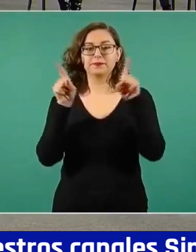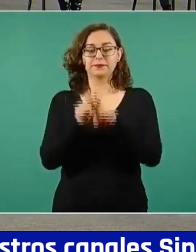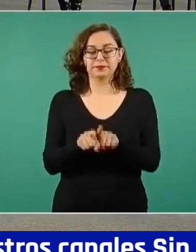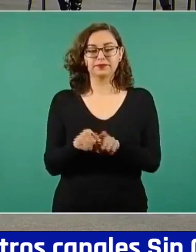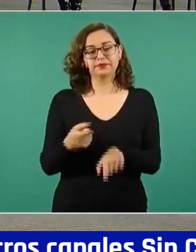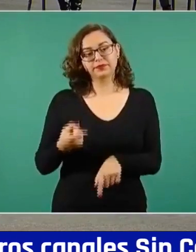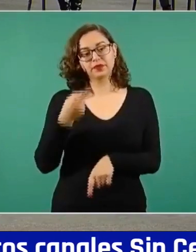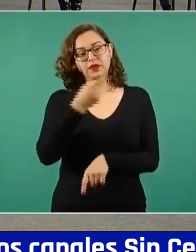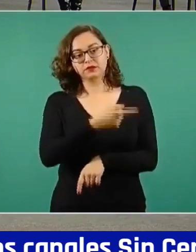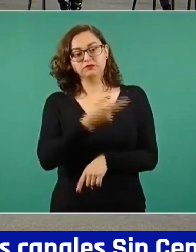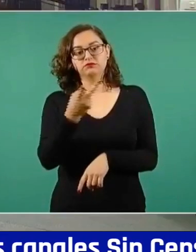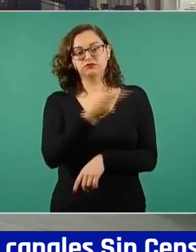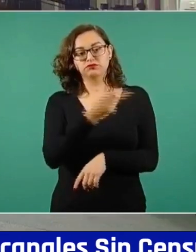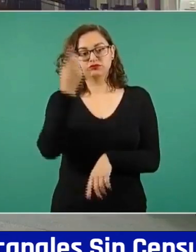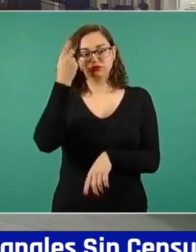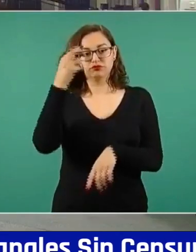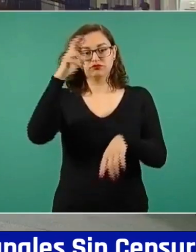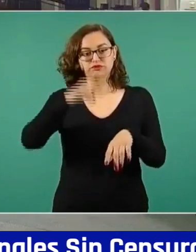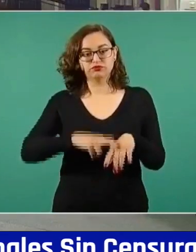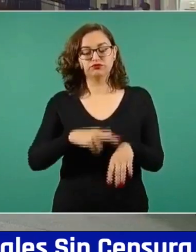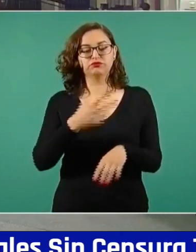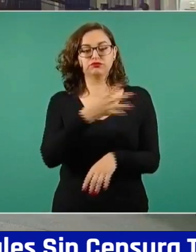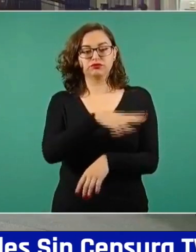Cermeño, director general.